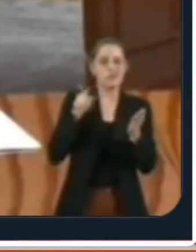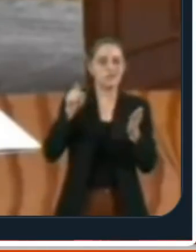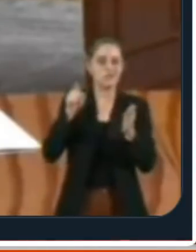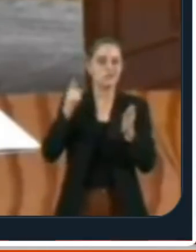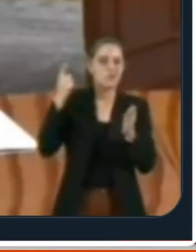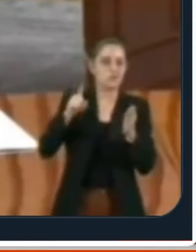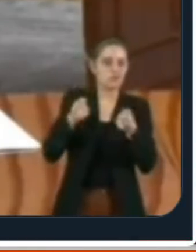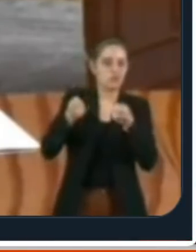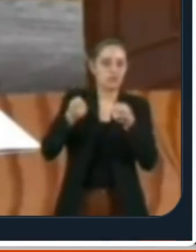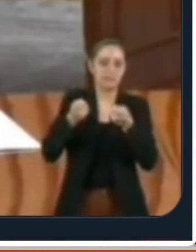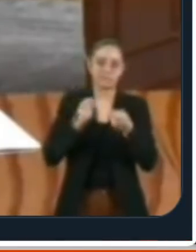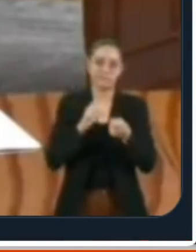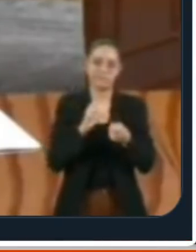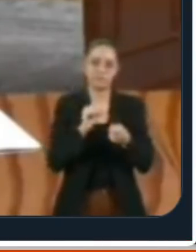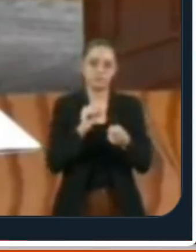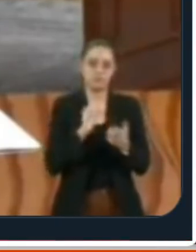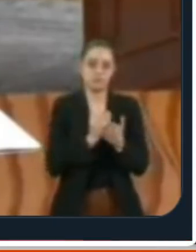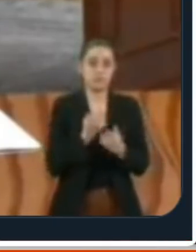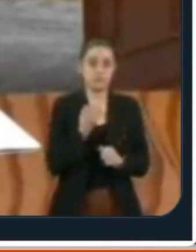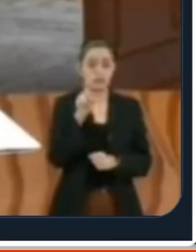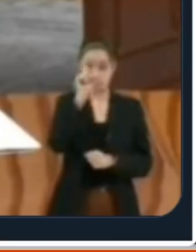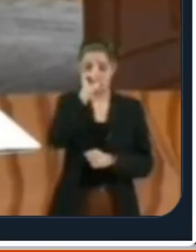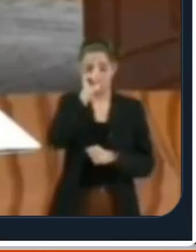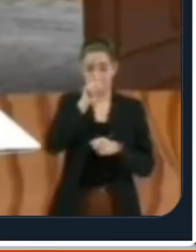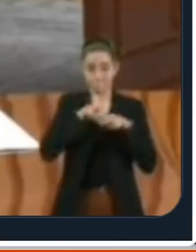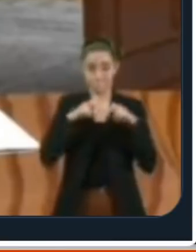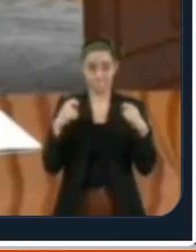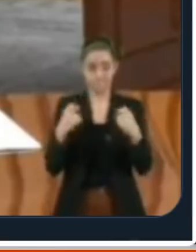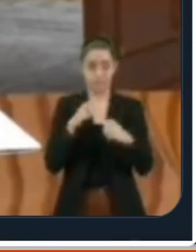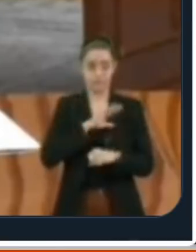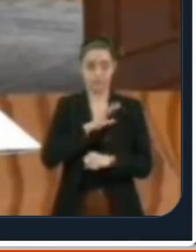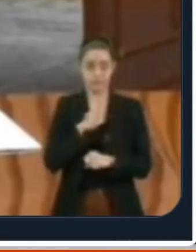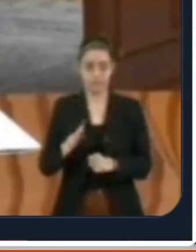la norma. A este Consejo General y a la